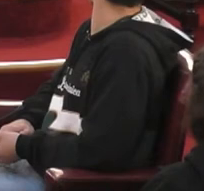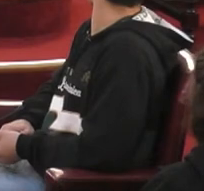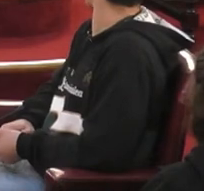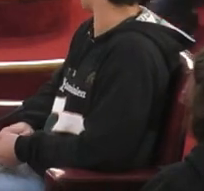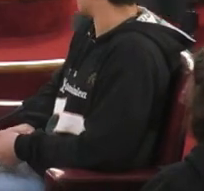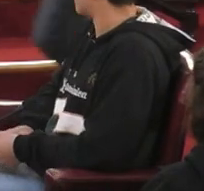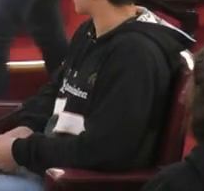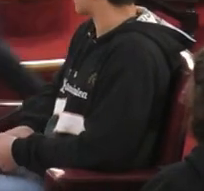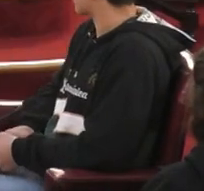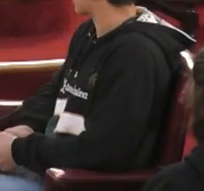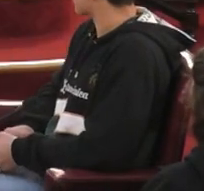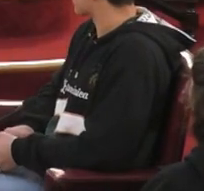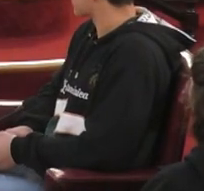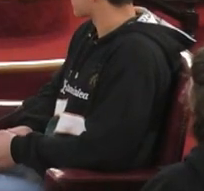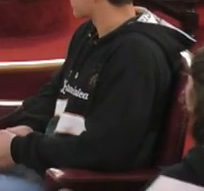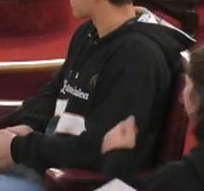Sager.